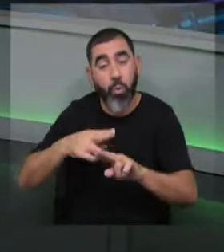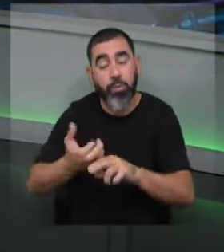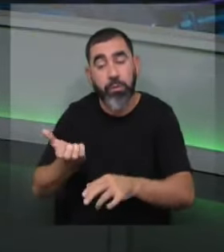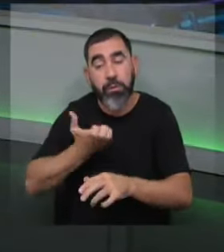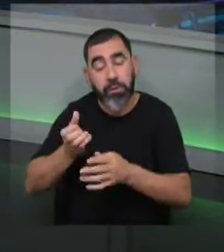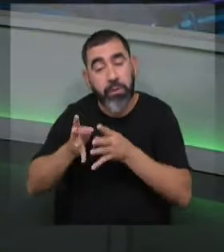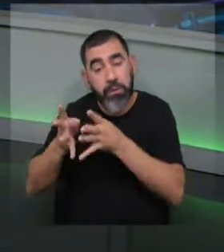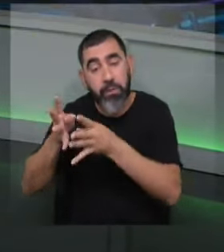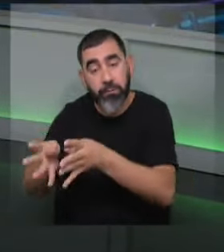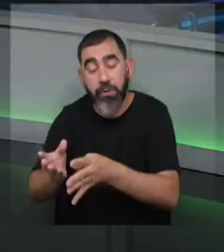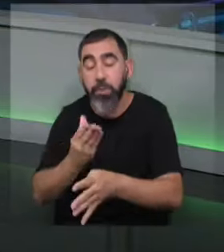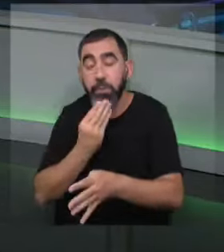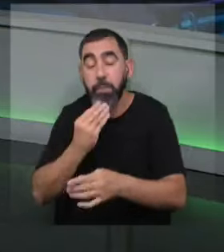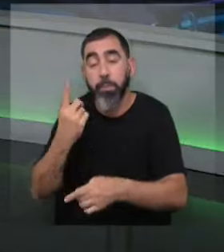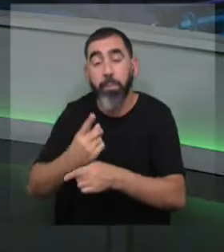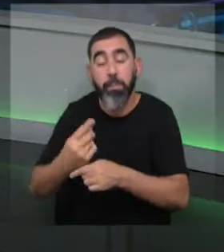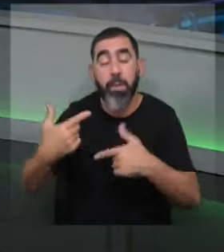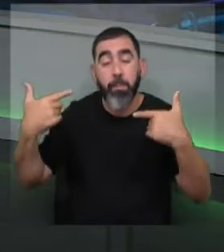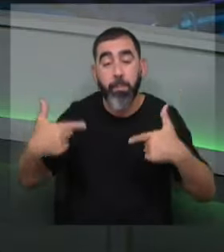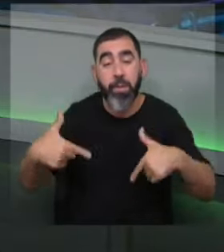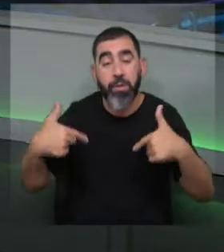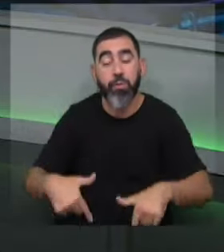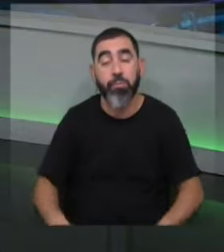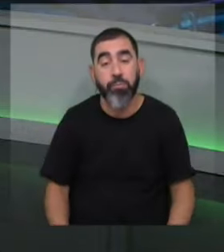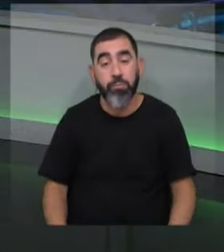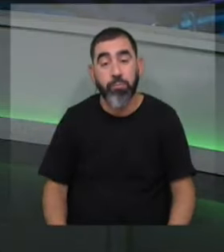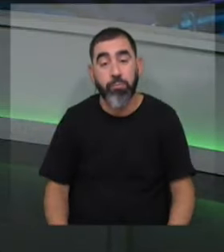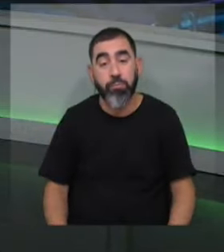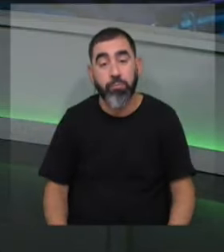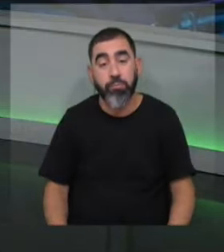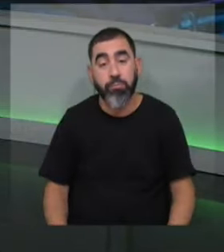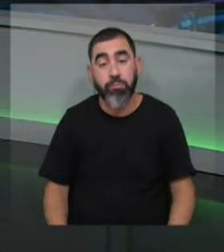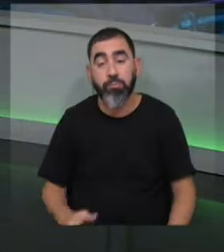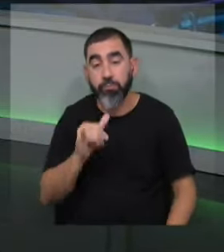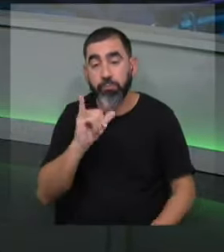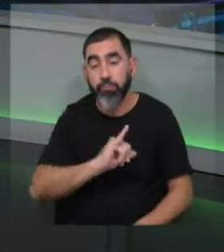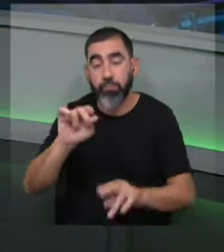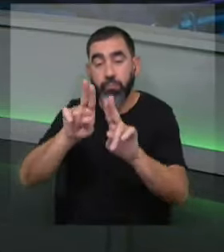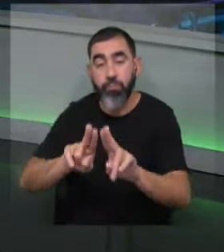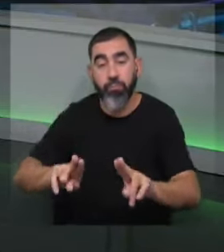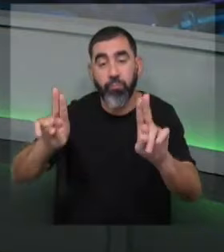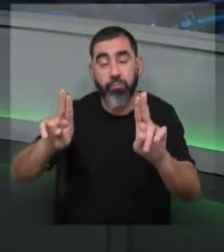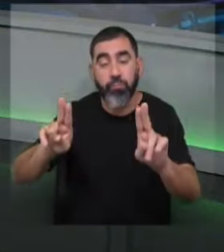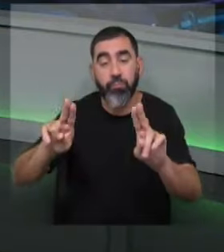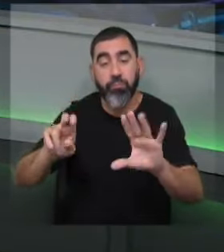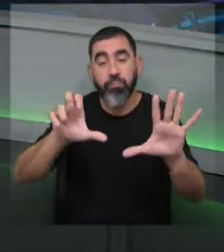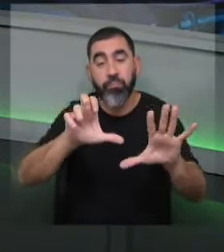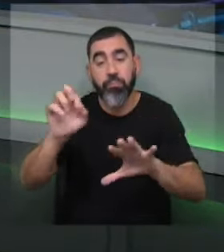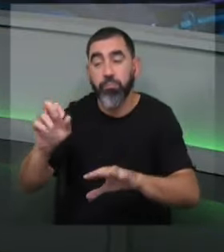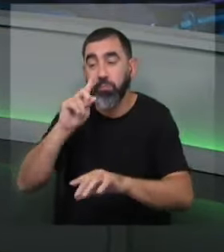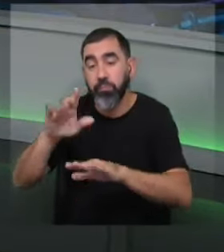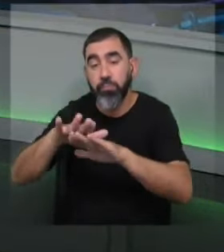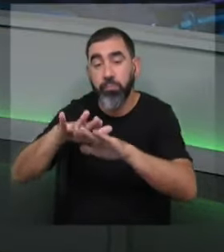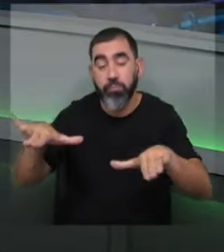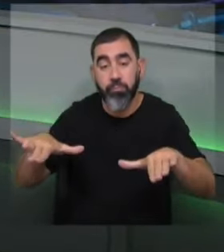guerra cometido por el primer ministro de Israel, Benjamín Netanyahu. Esto según lo denunció la ONU, con 600.000 niños y